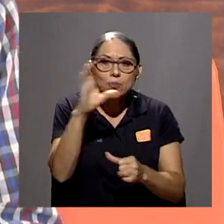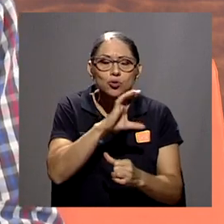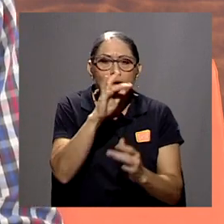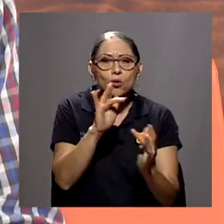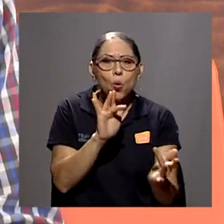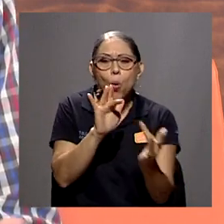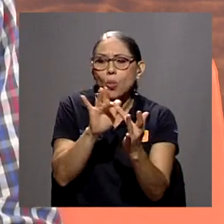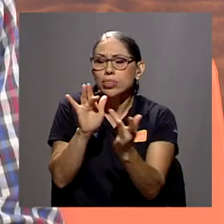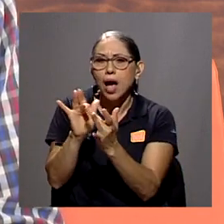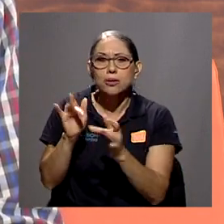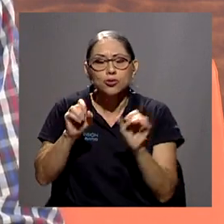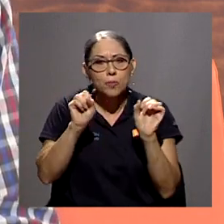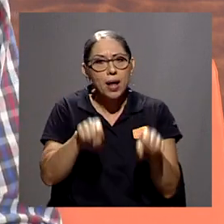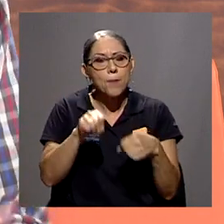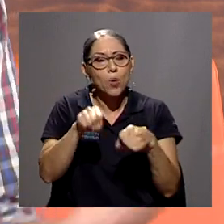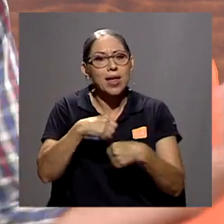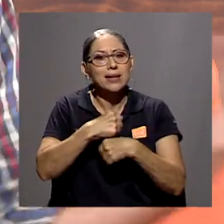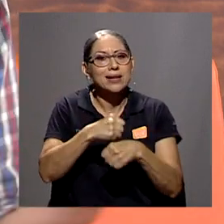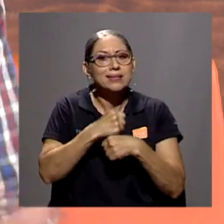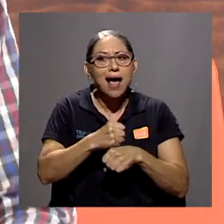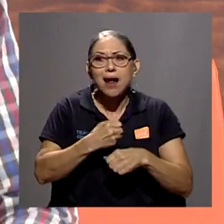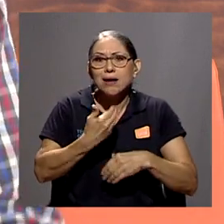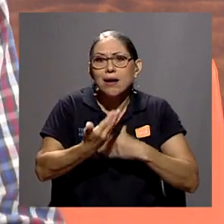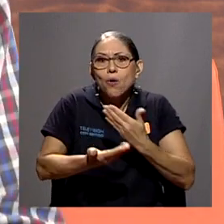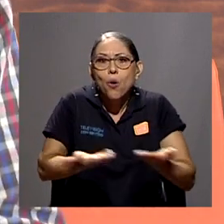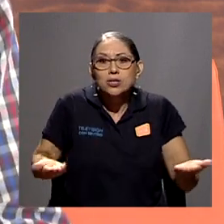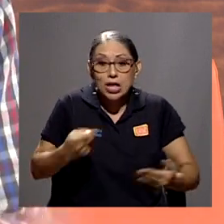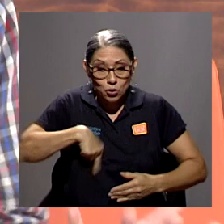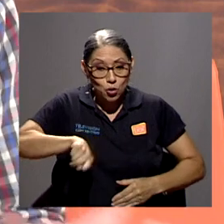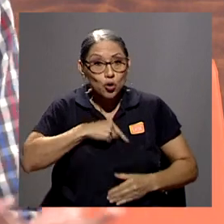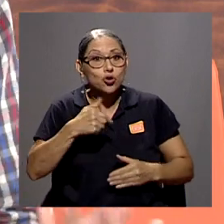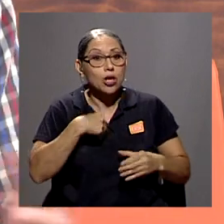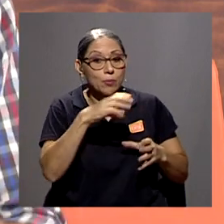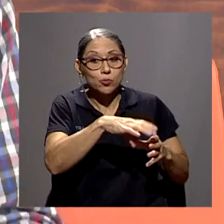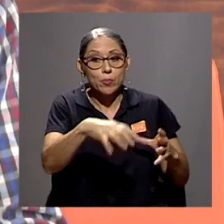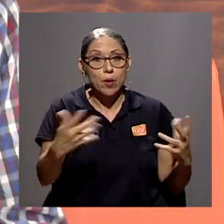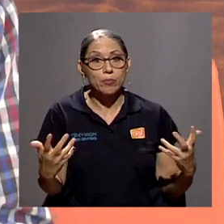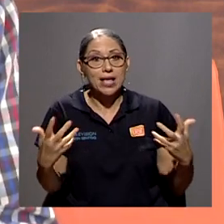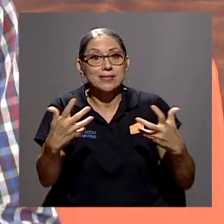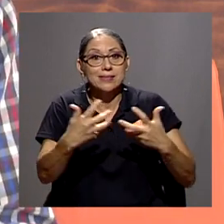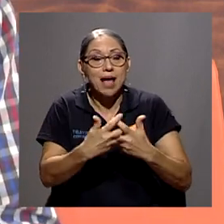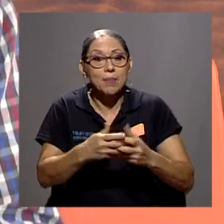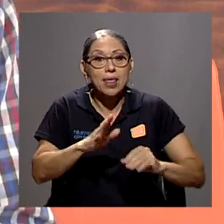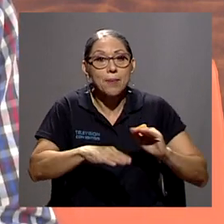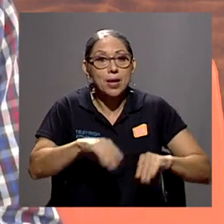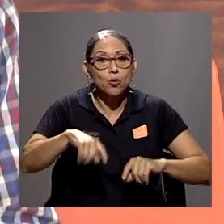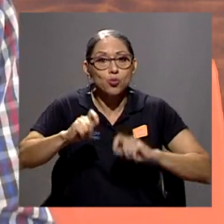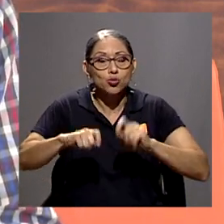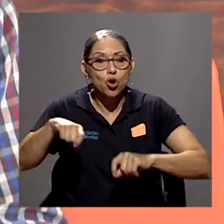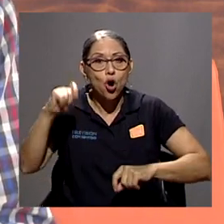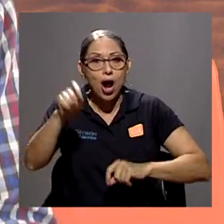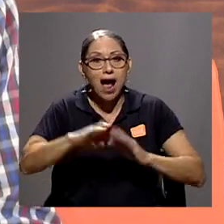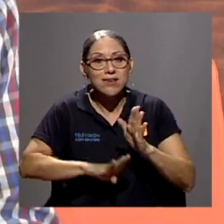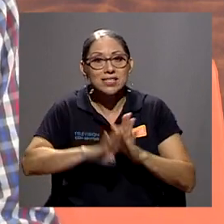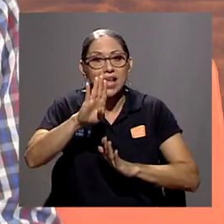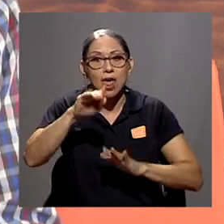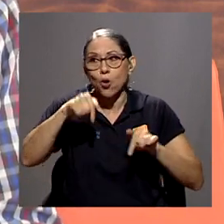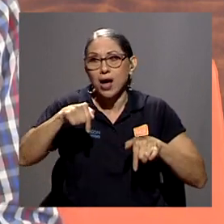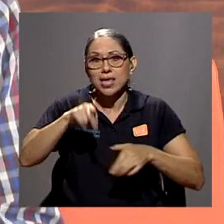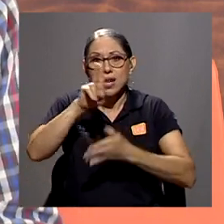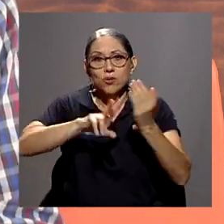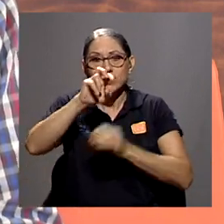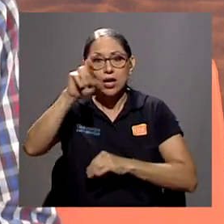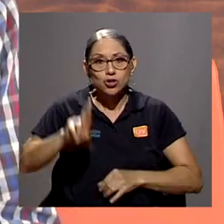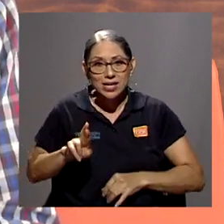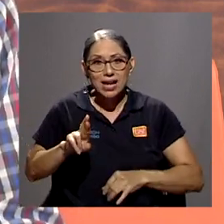verdad para poder realizar gestiones nosotros tenemos un ensamble de percusión que es el ensamble de percusión avanzado aquí en la universidad costa rica y ya